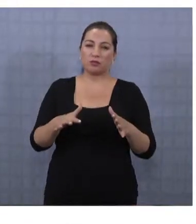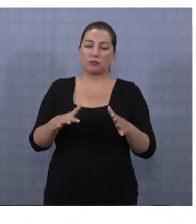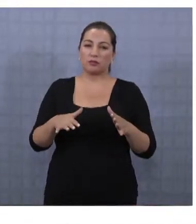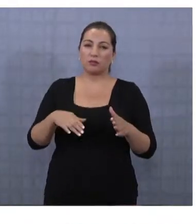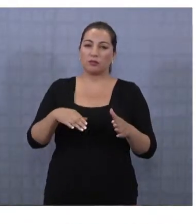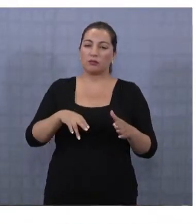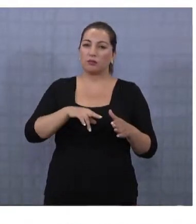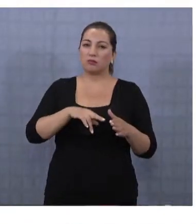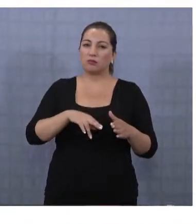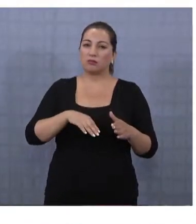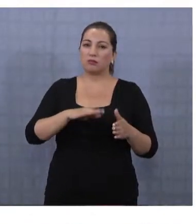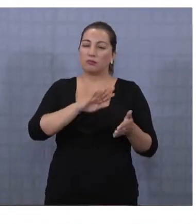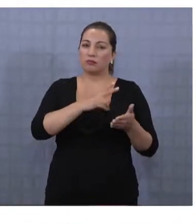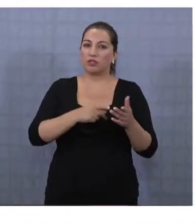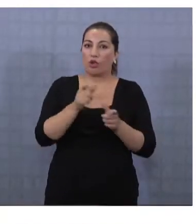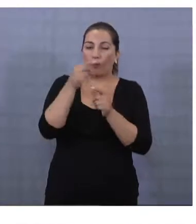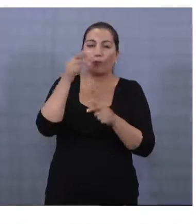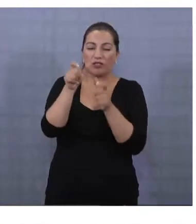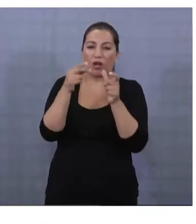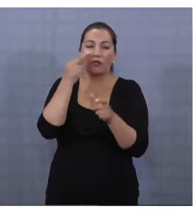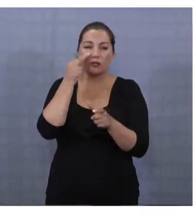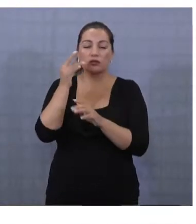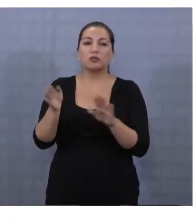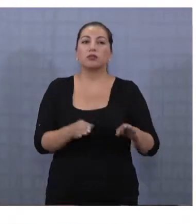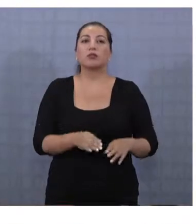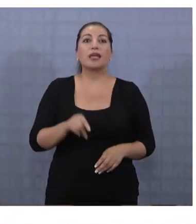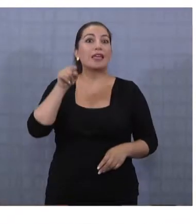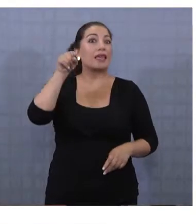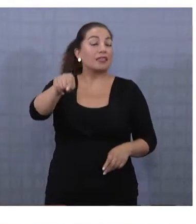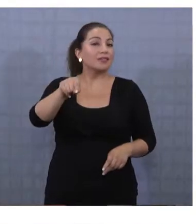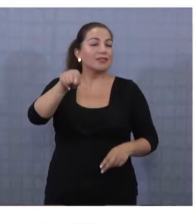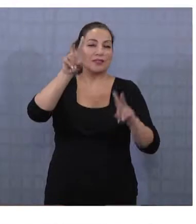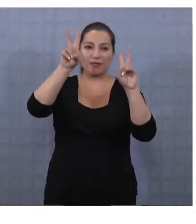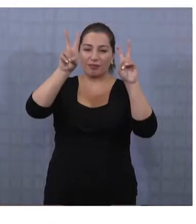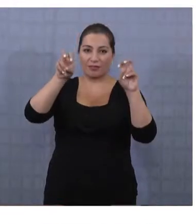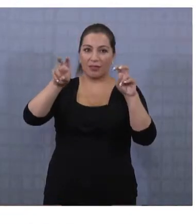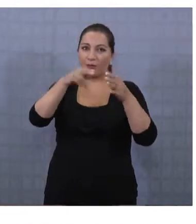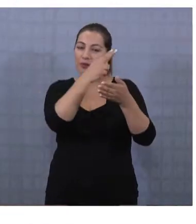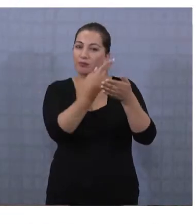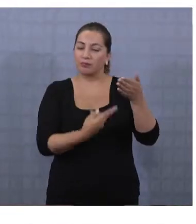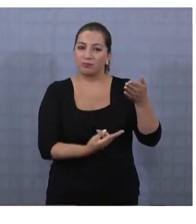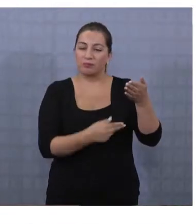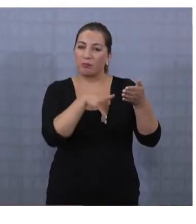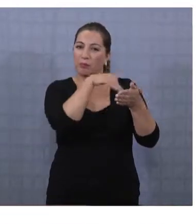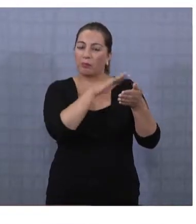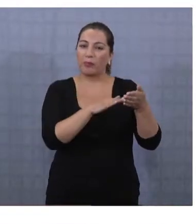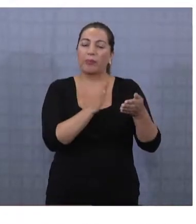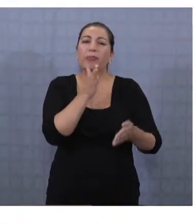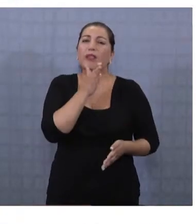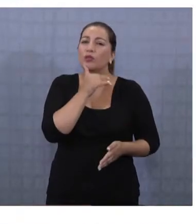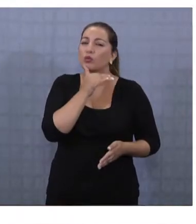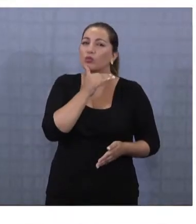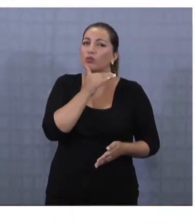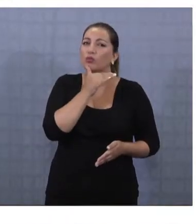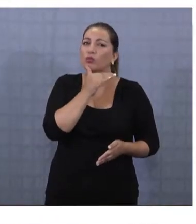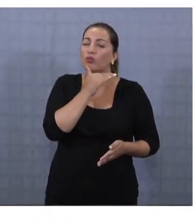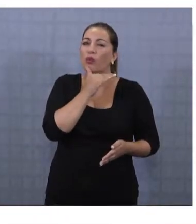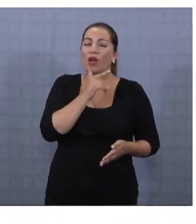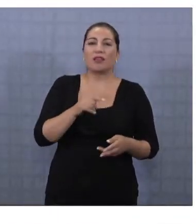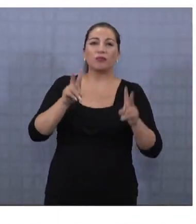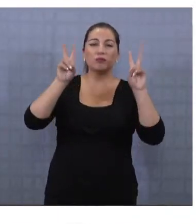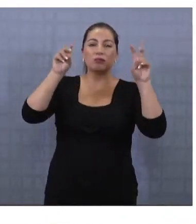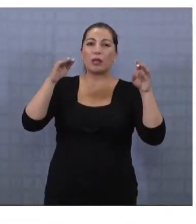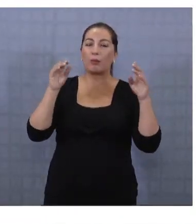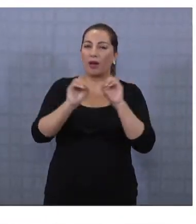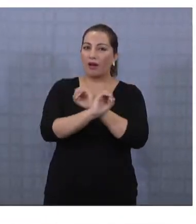de artistas conocidos. Sobre la tendencia que manda en este momento en la pintura, cree que no existe una dirección